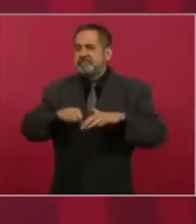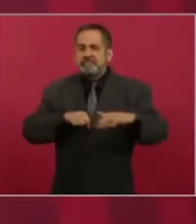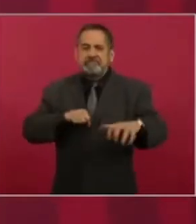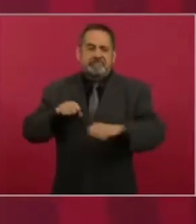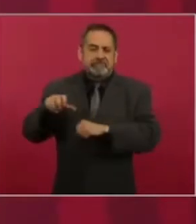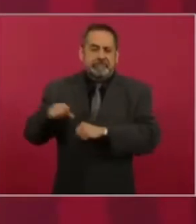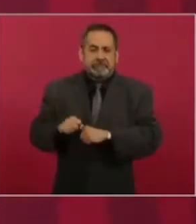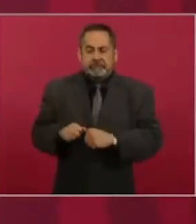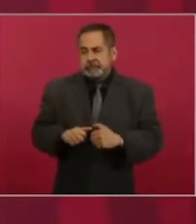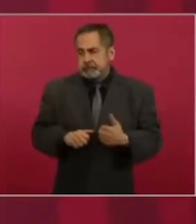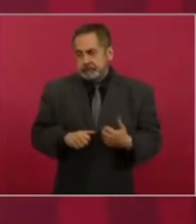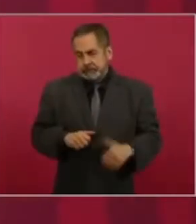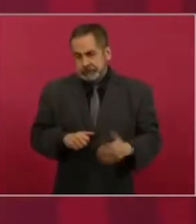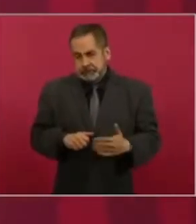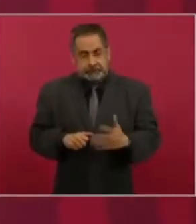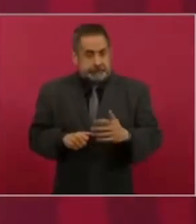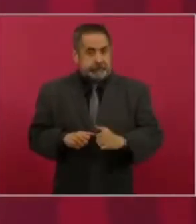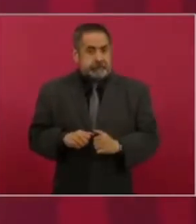Inclusive